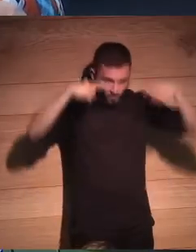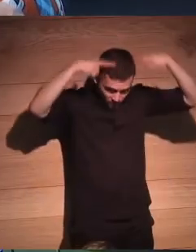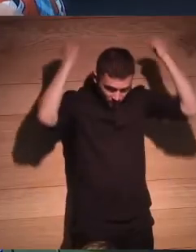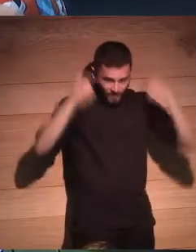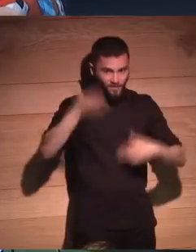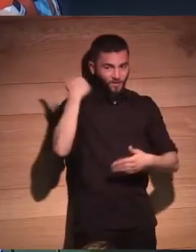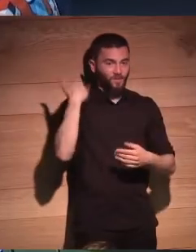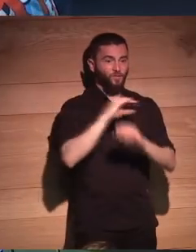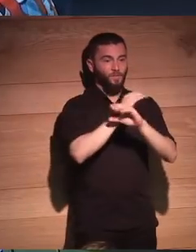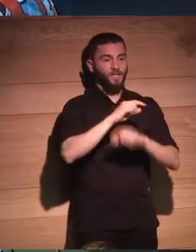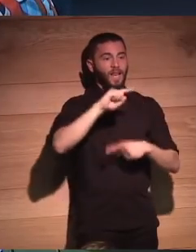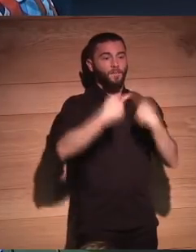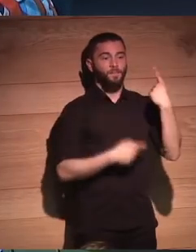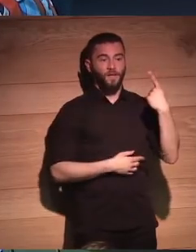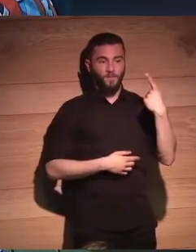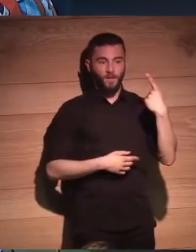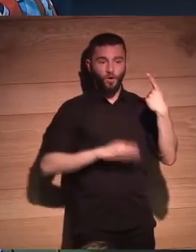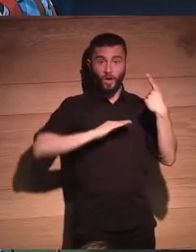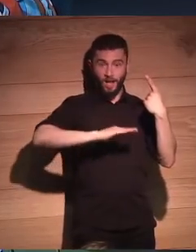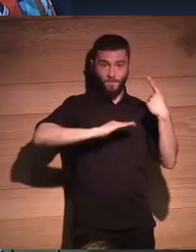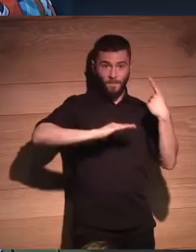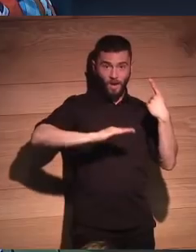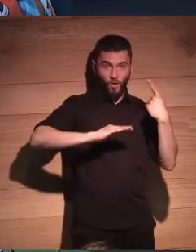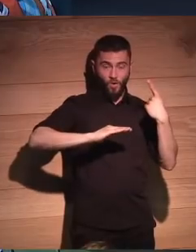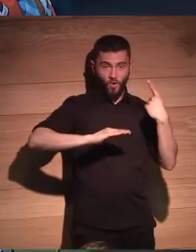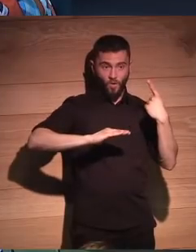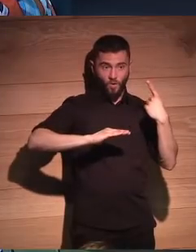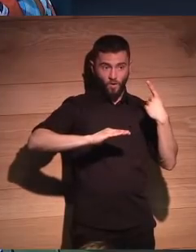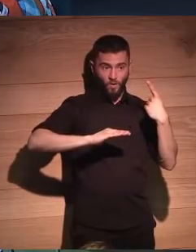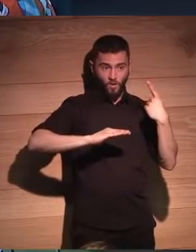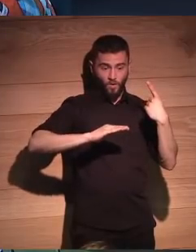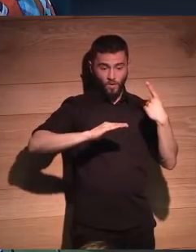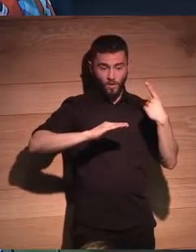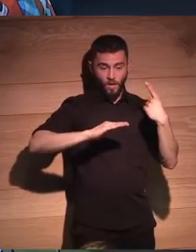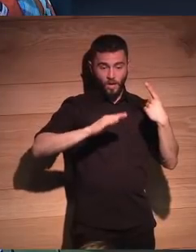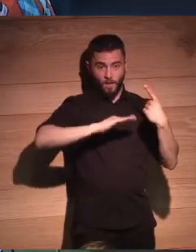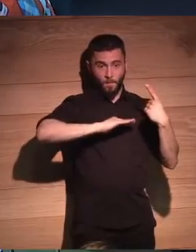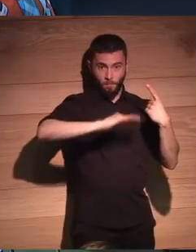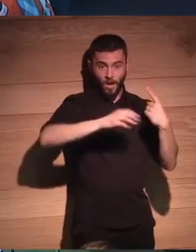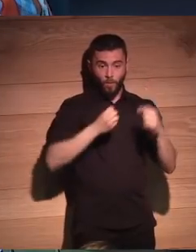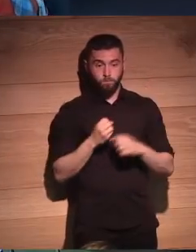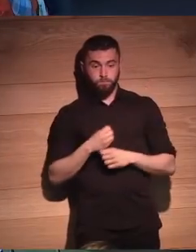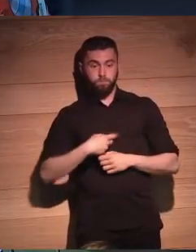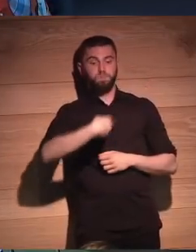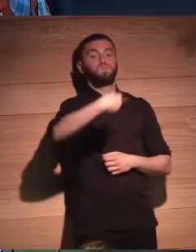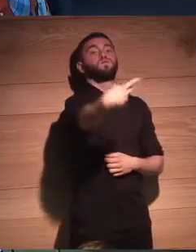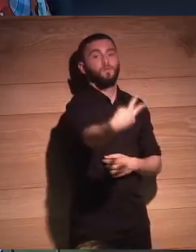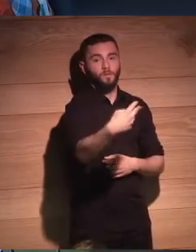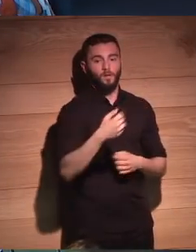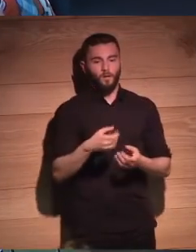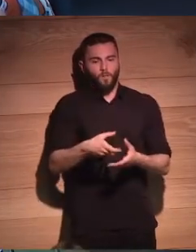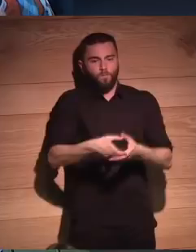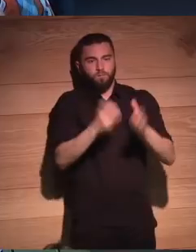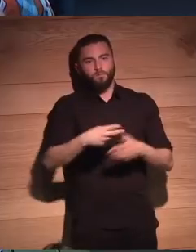secreto químico, el malo sale catapultado y muere. Pero eso es porque tiene mala